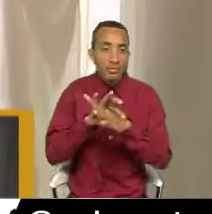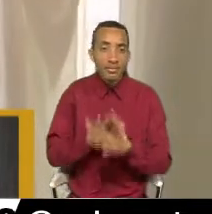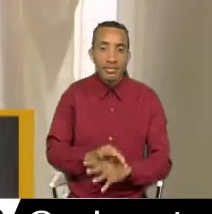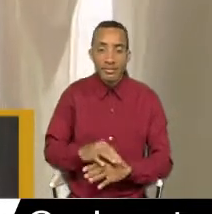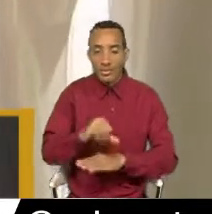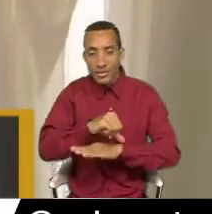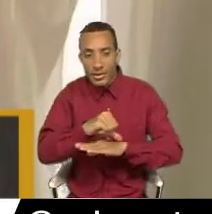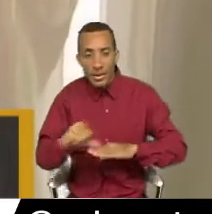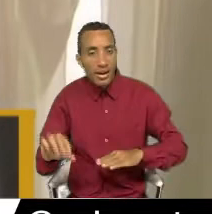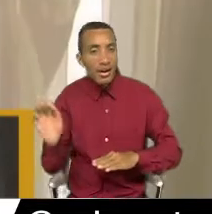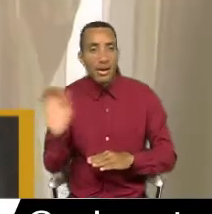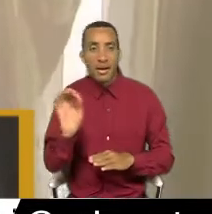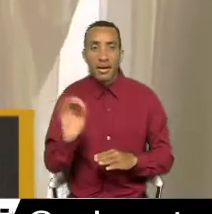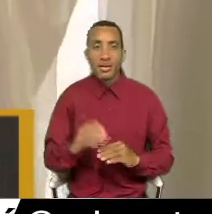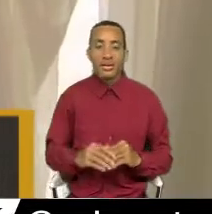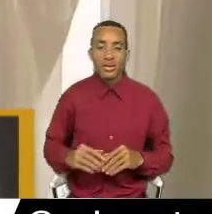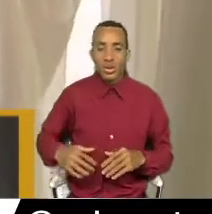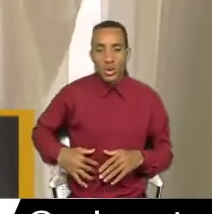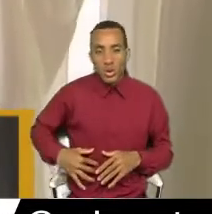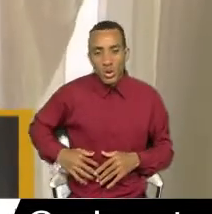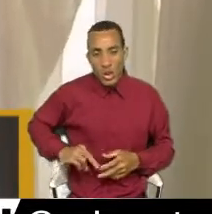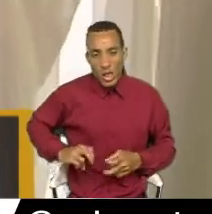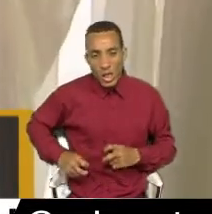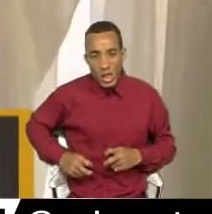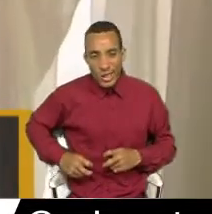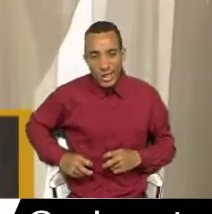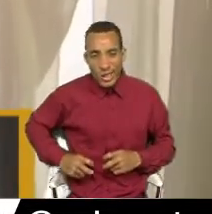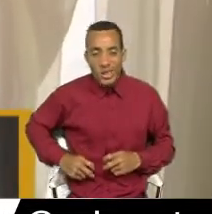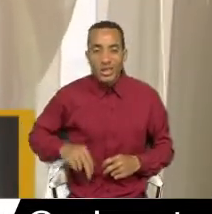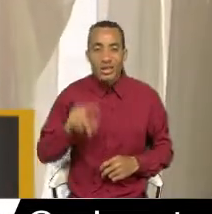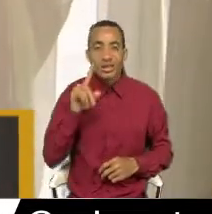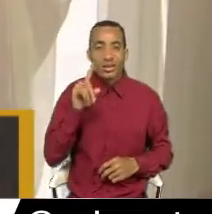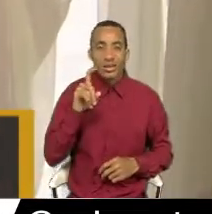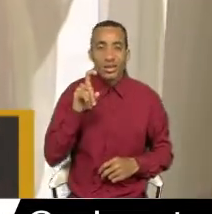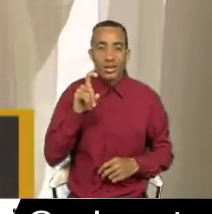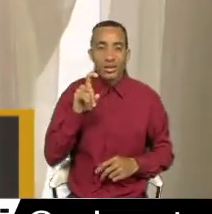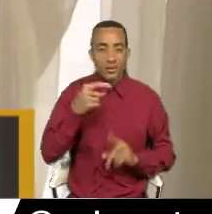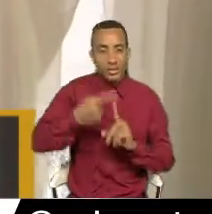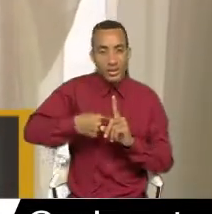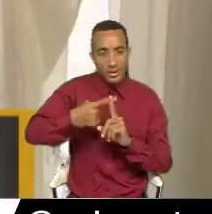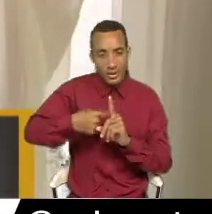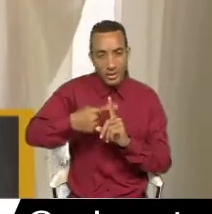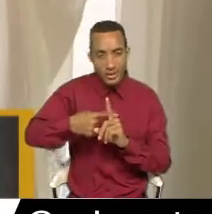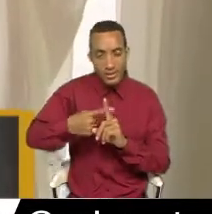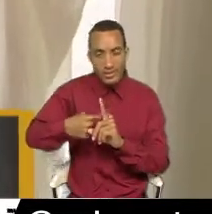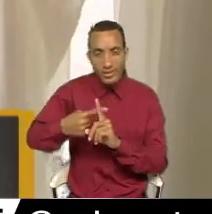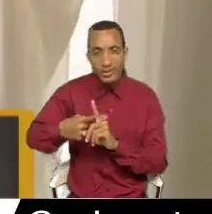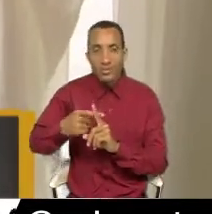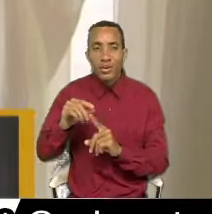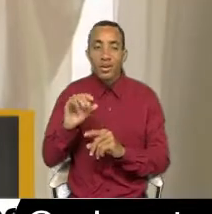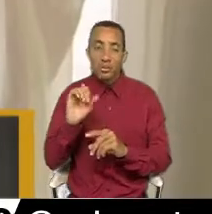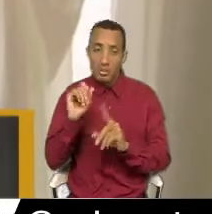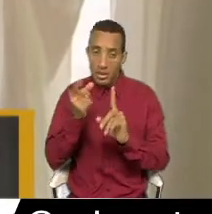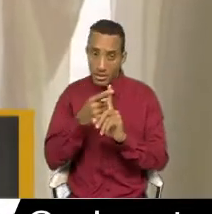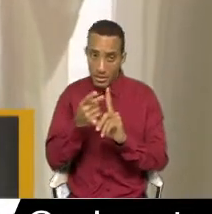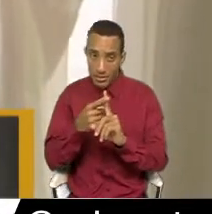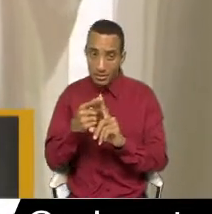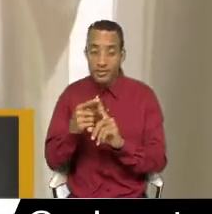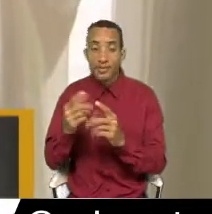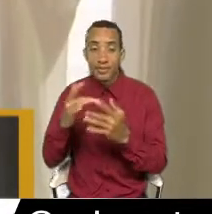enfermedad de una hernia, voy para 6 meses ya he ido tenía problemas primero con Endisalud.